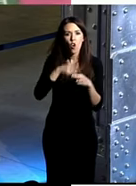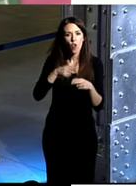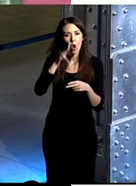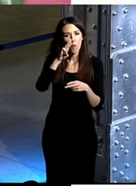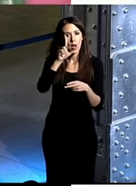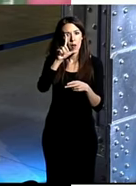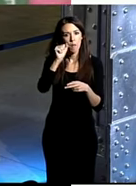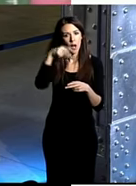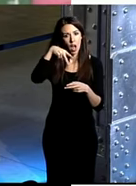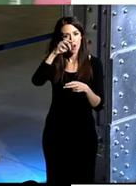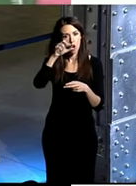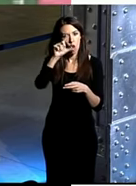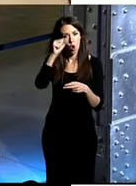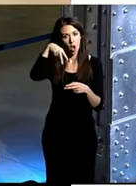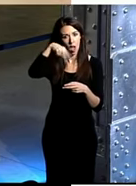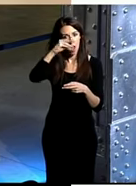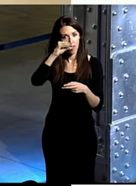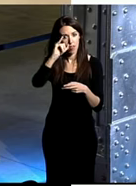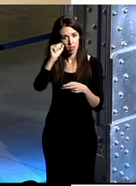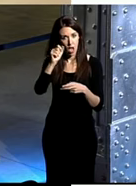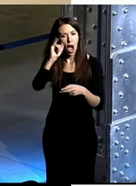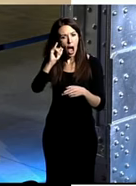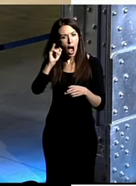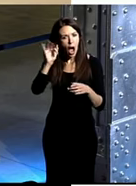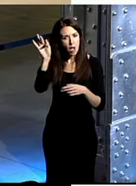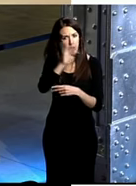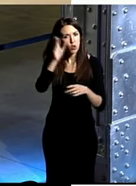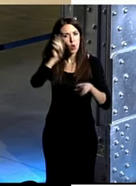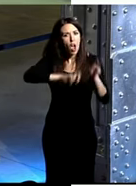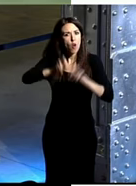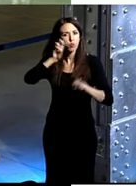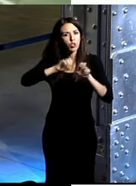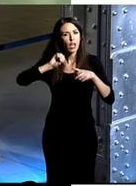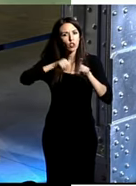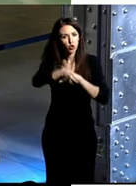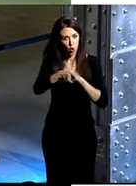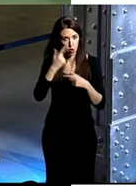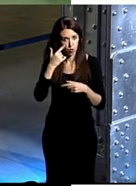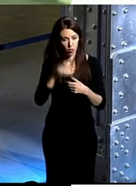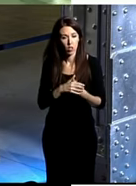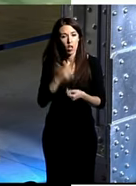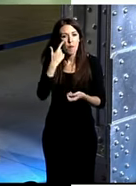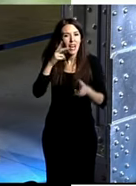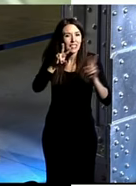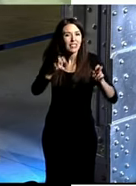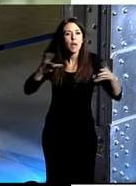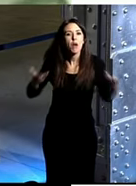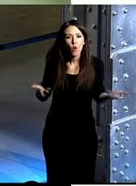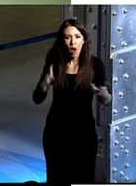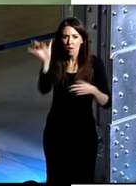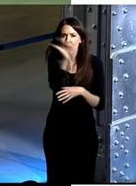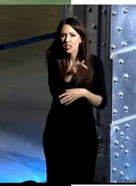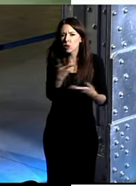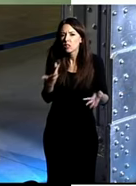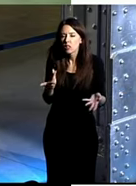Planolandia, Flatland en inglés. Hay una película, búsquenla en YouTube, esto es el trailer de la película. ¿De qué trata Planolandia? Planolandia